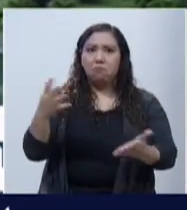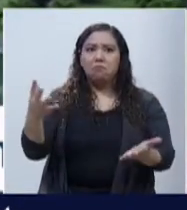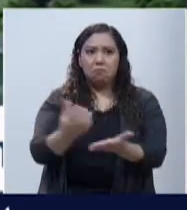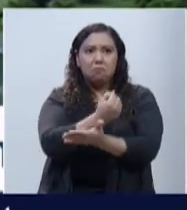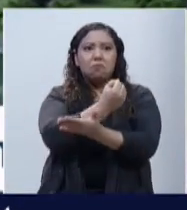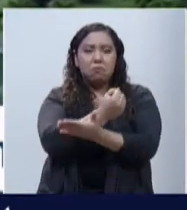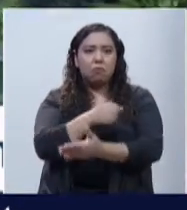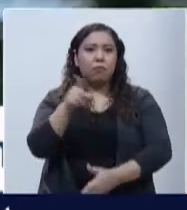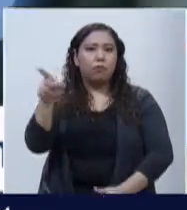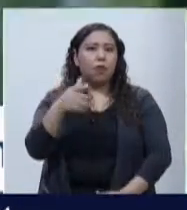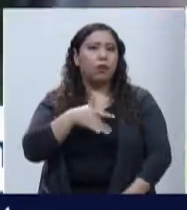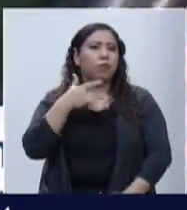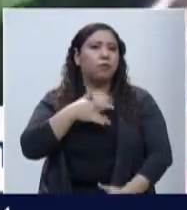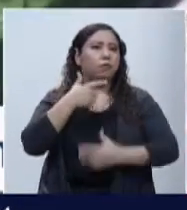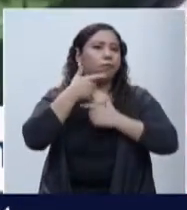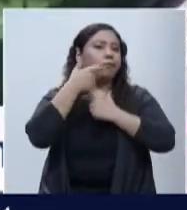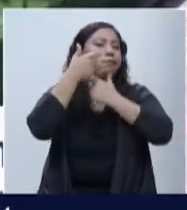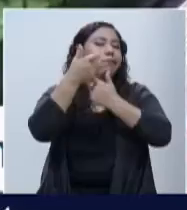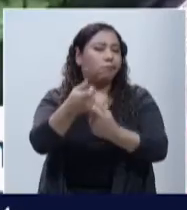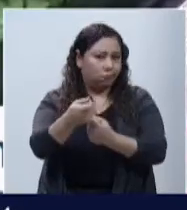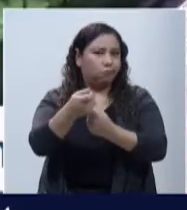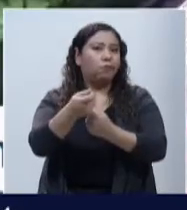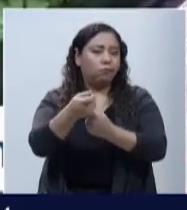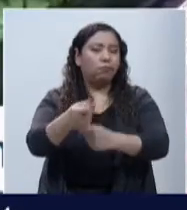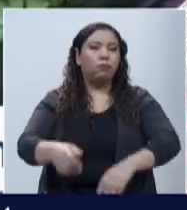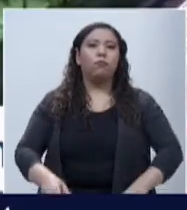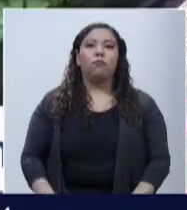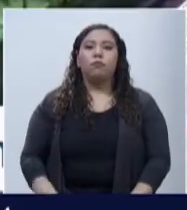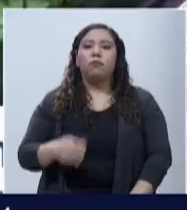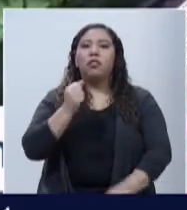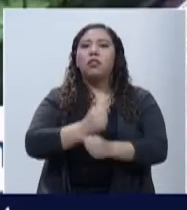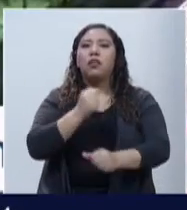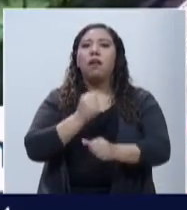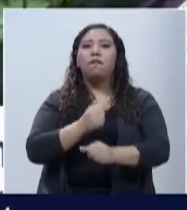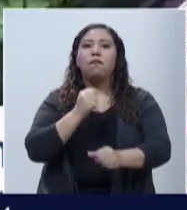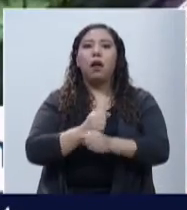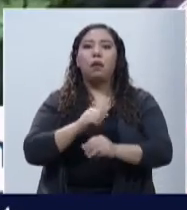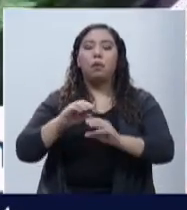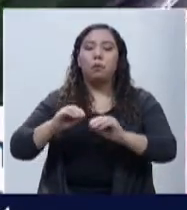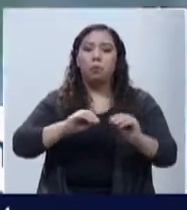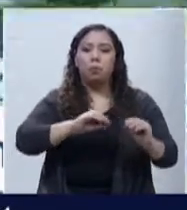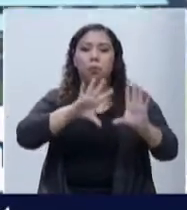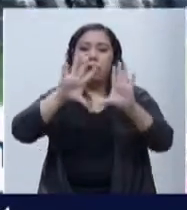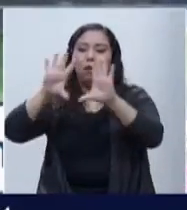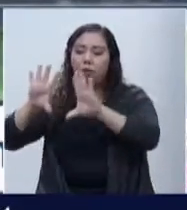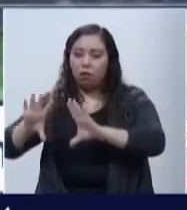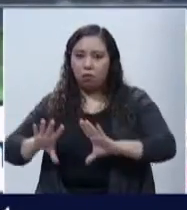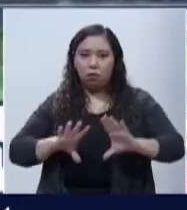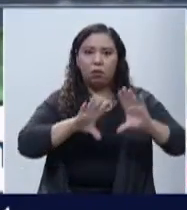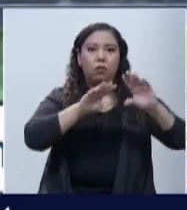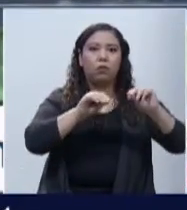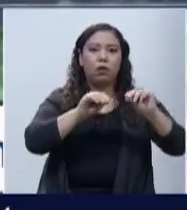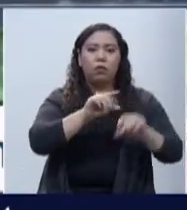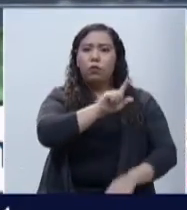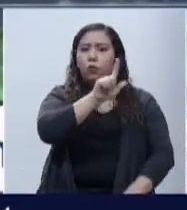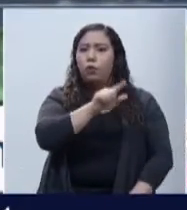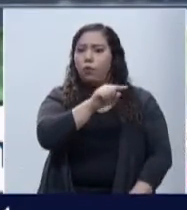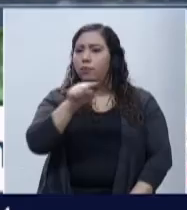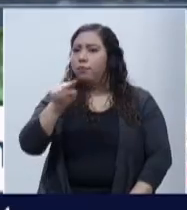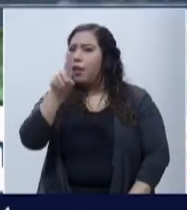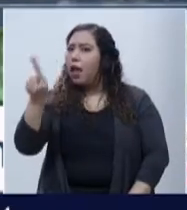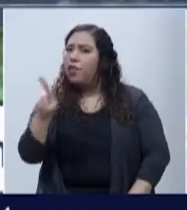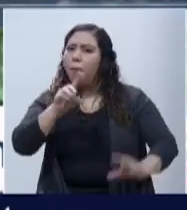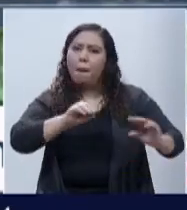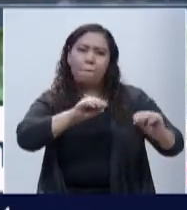terminal aérea de honduras con una operación segura las 24 horas del día los 7 días de la semana totalmente